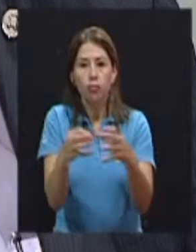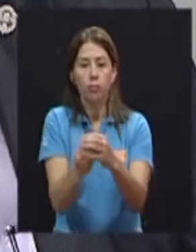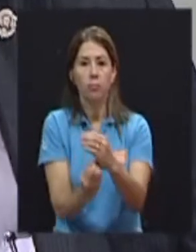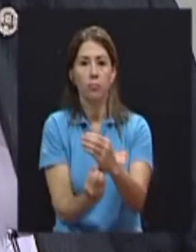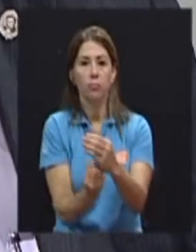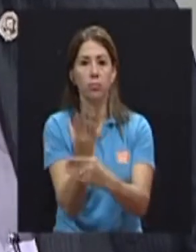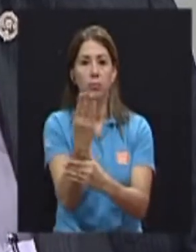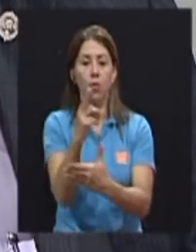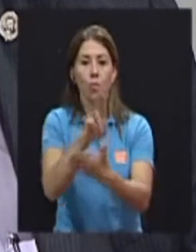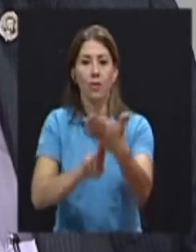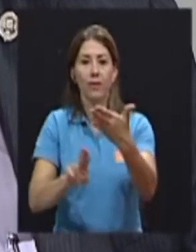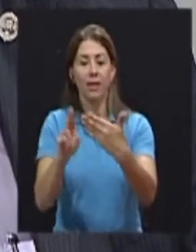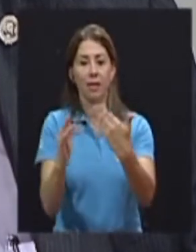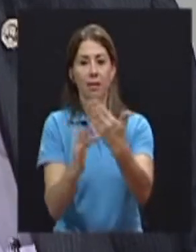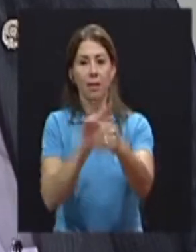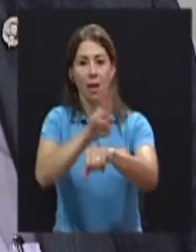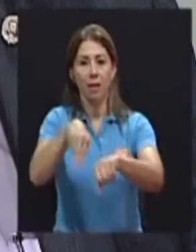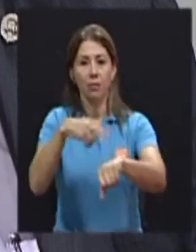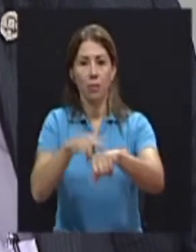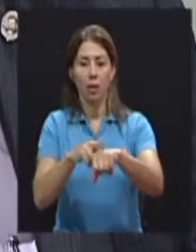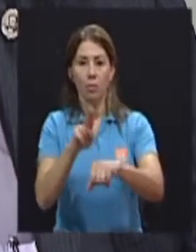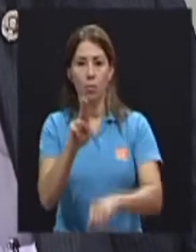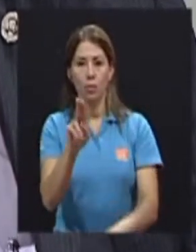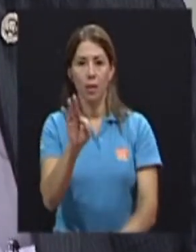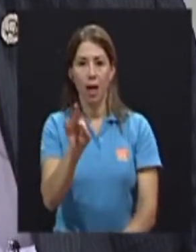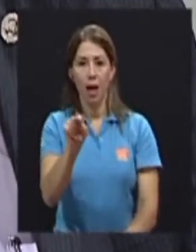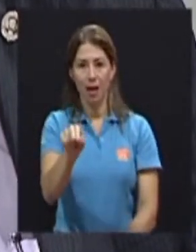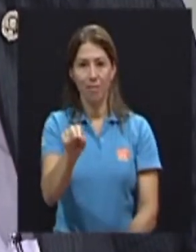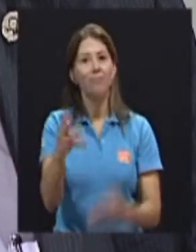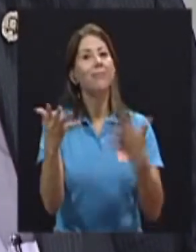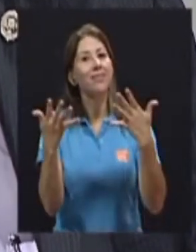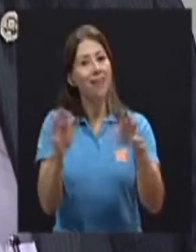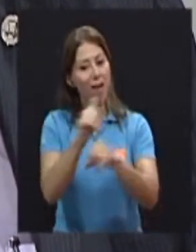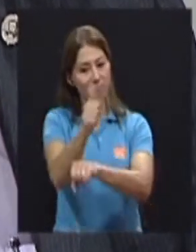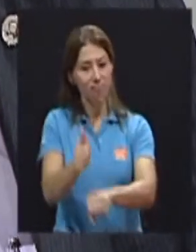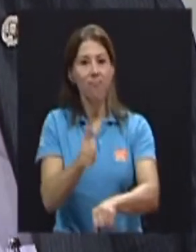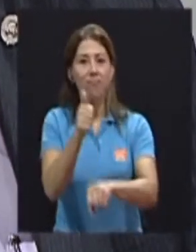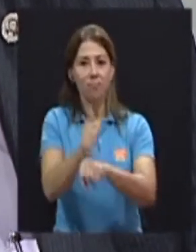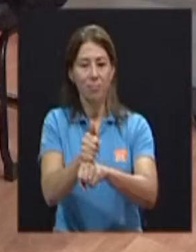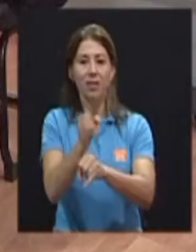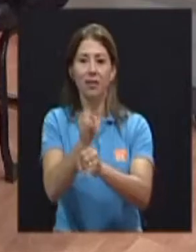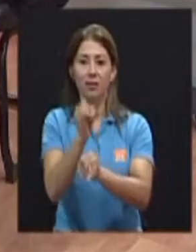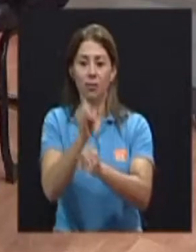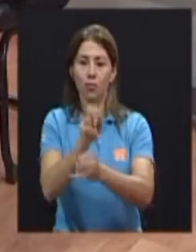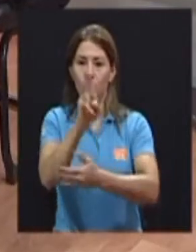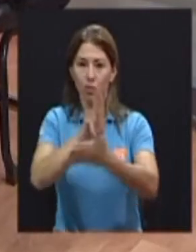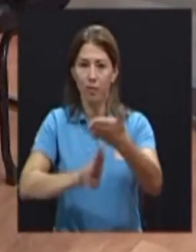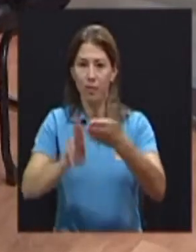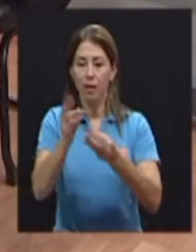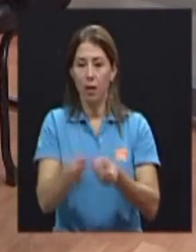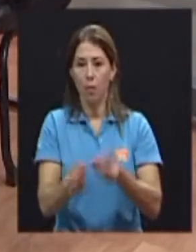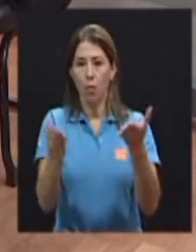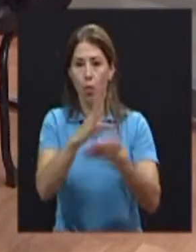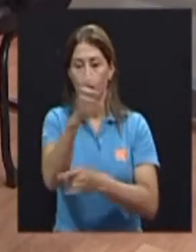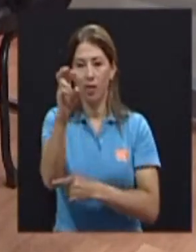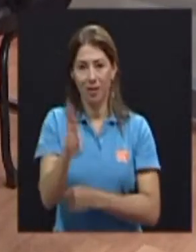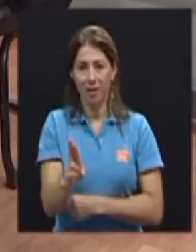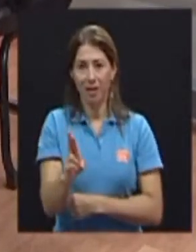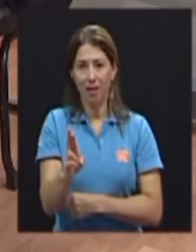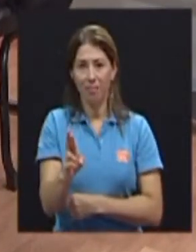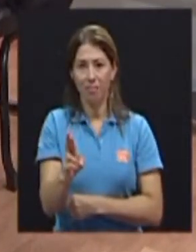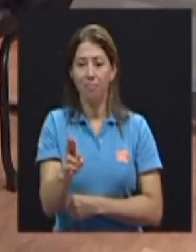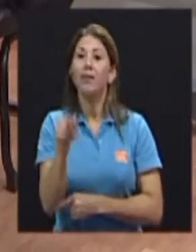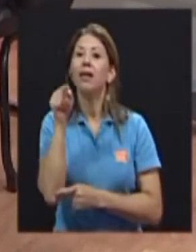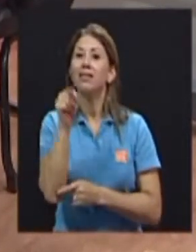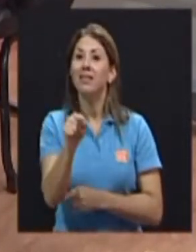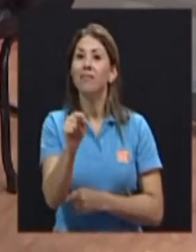que nace ya, ahora sí, como una institución universitaria pública de Costa Rica, es decir, como